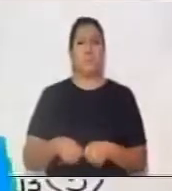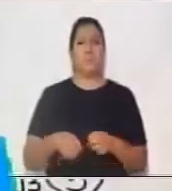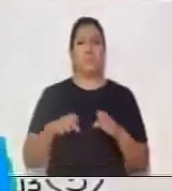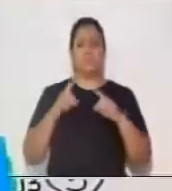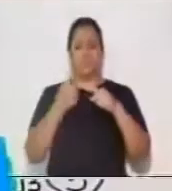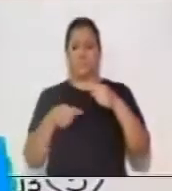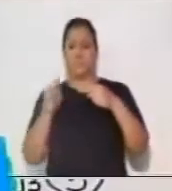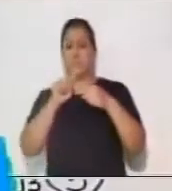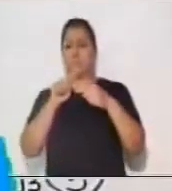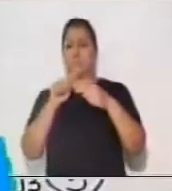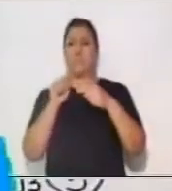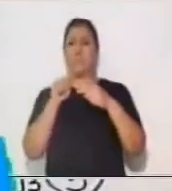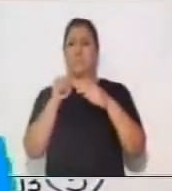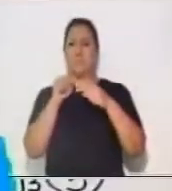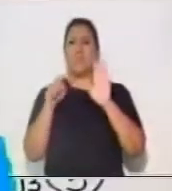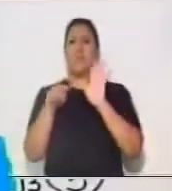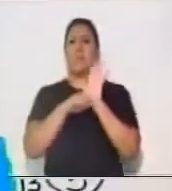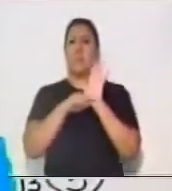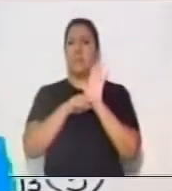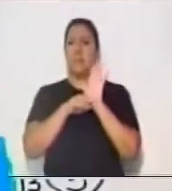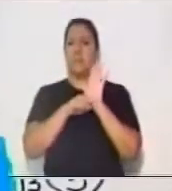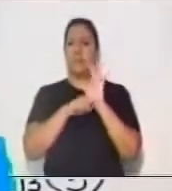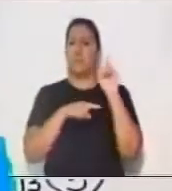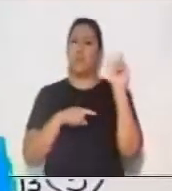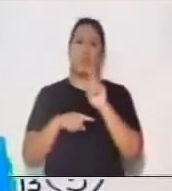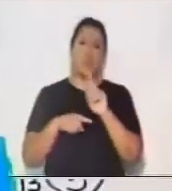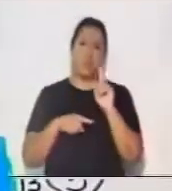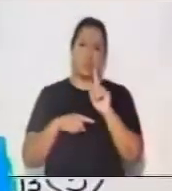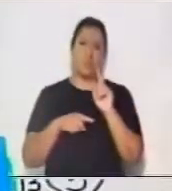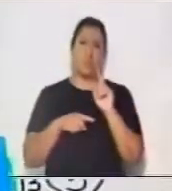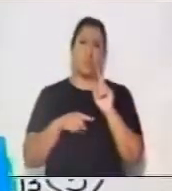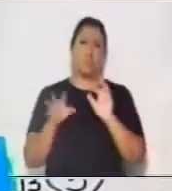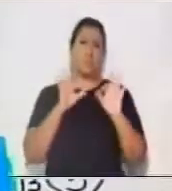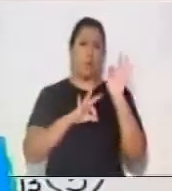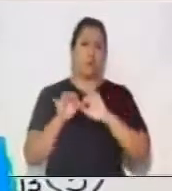¿Quién? Yo, vato. El Alex.